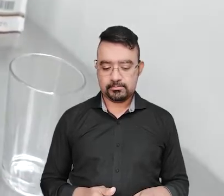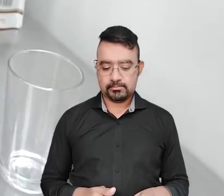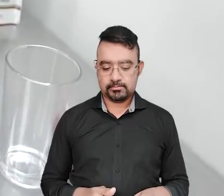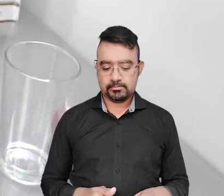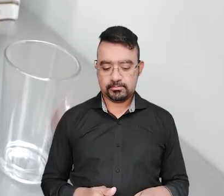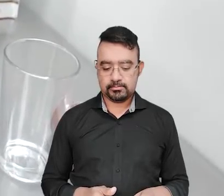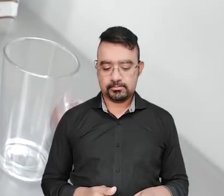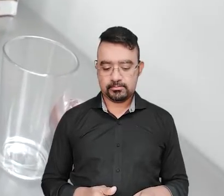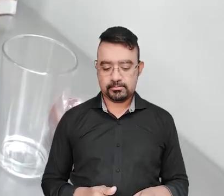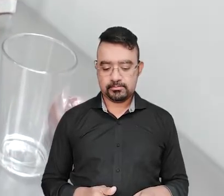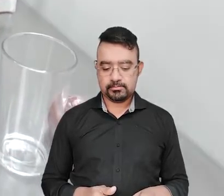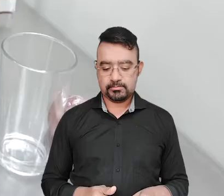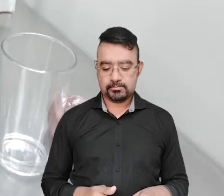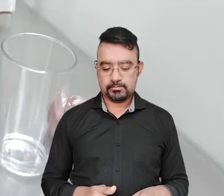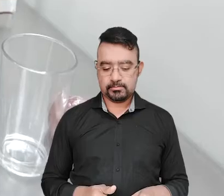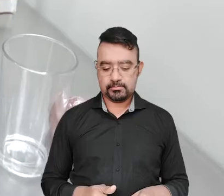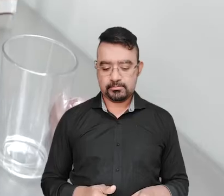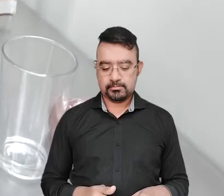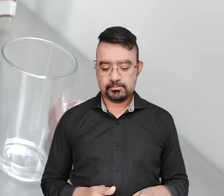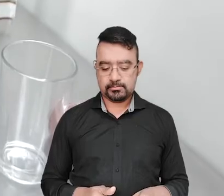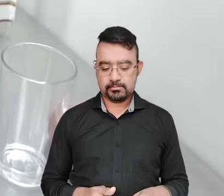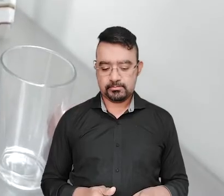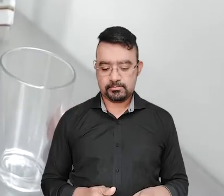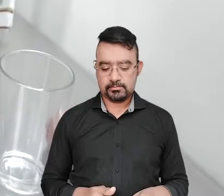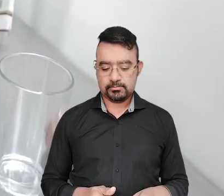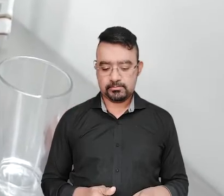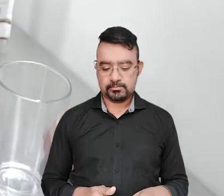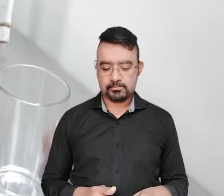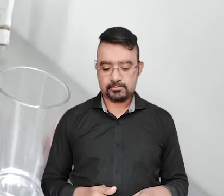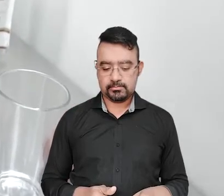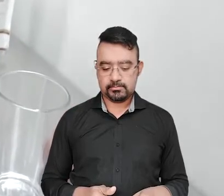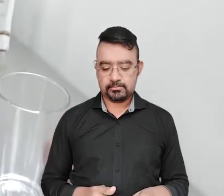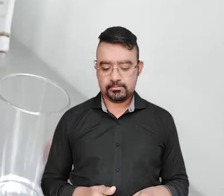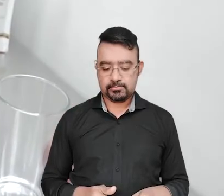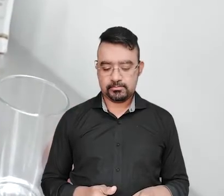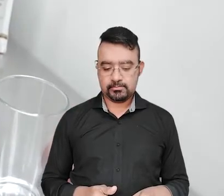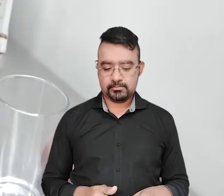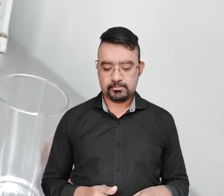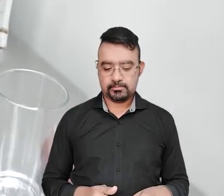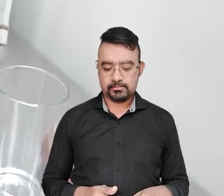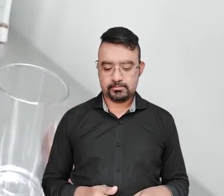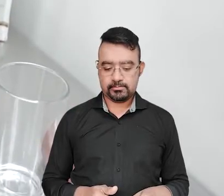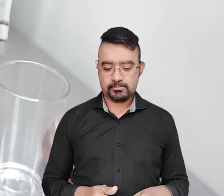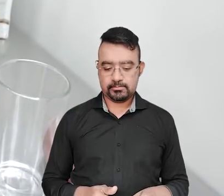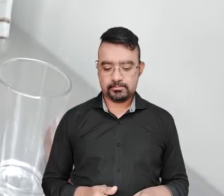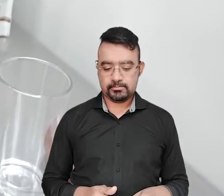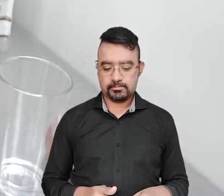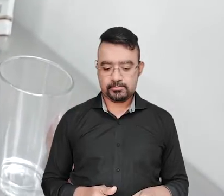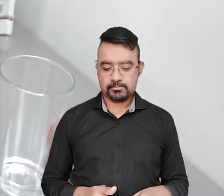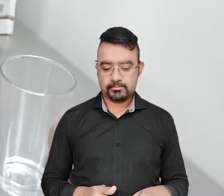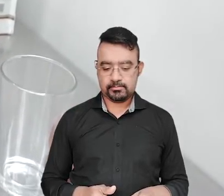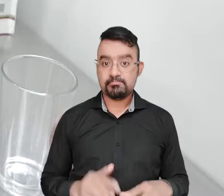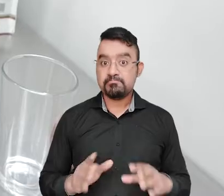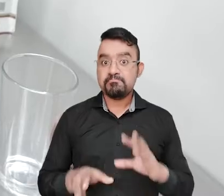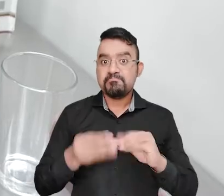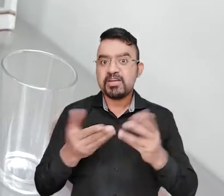Podemos volver a untar. No me olvidaba que escondiendo de que no tire, para que no se vea nada de